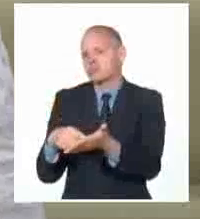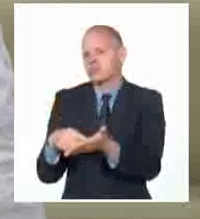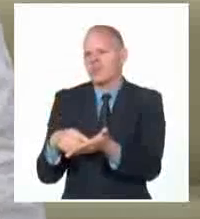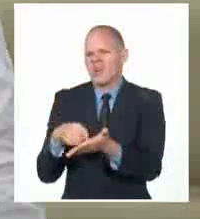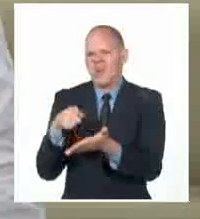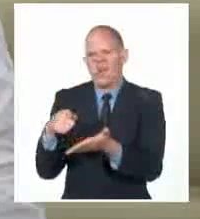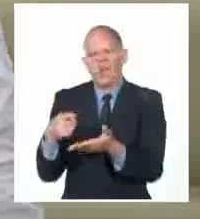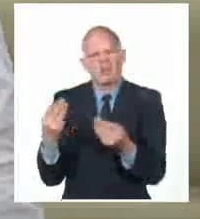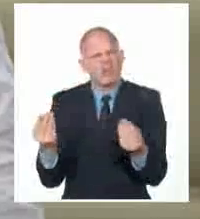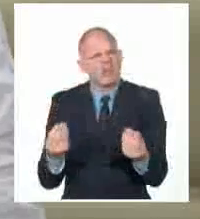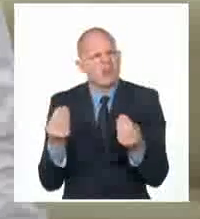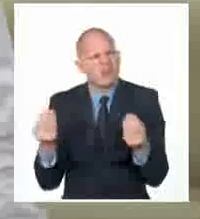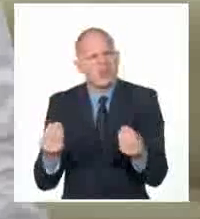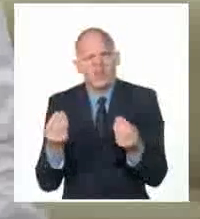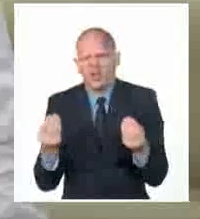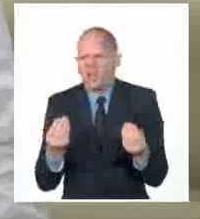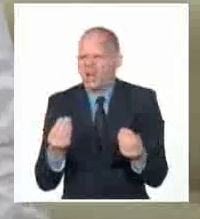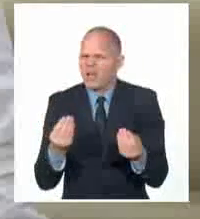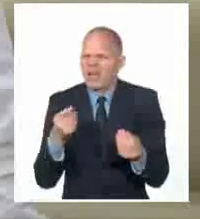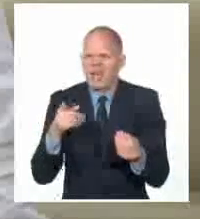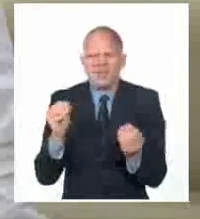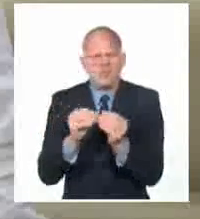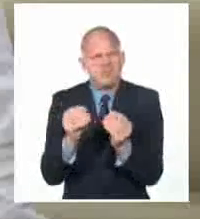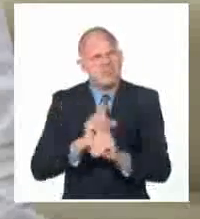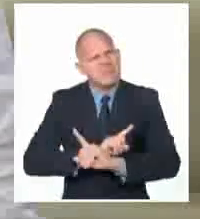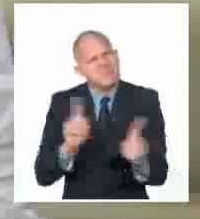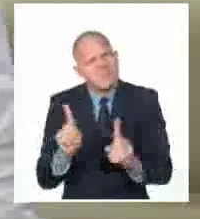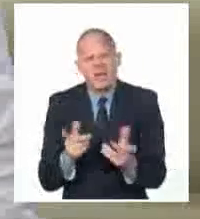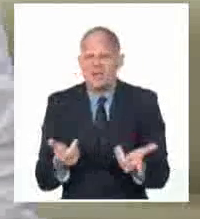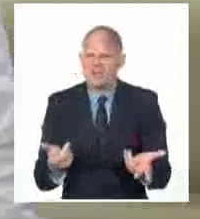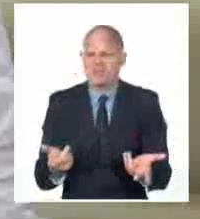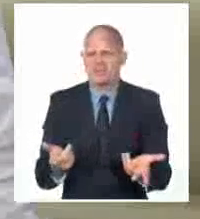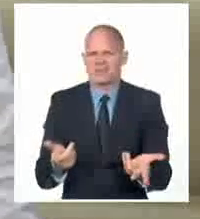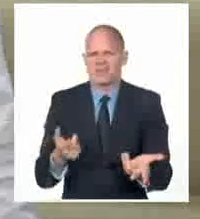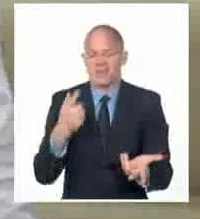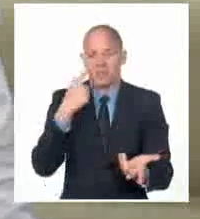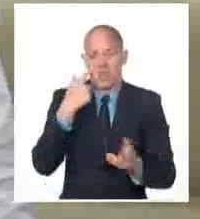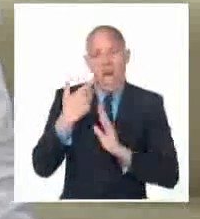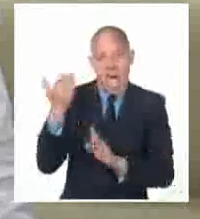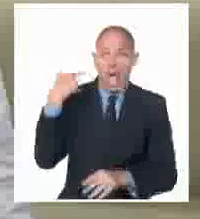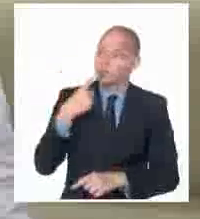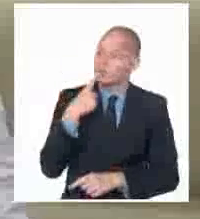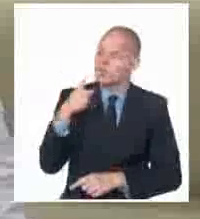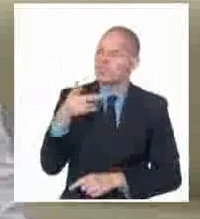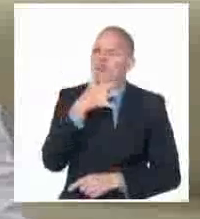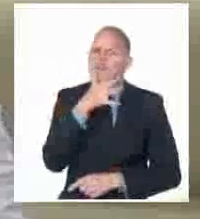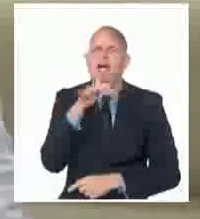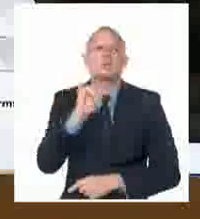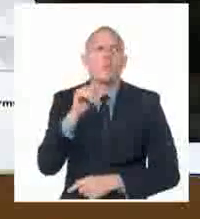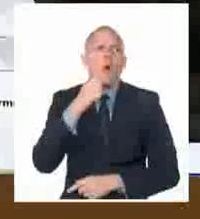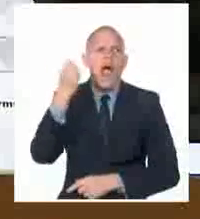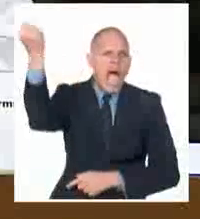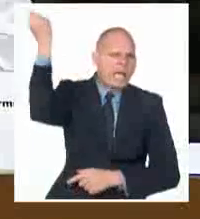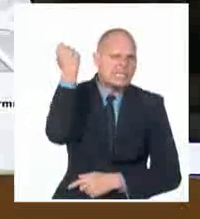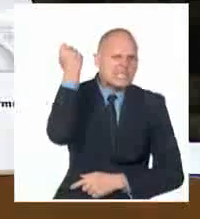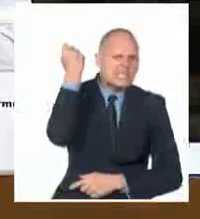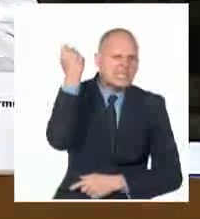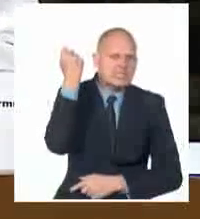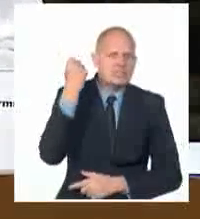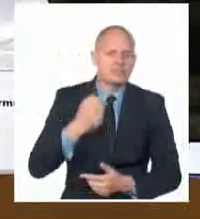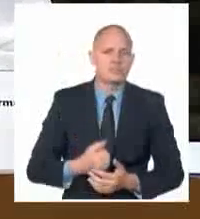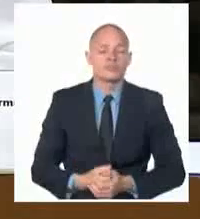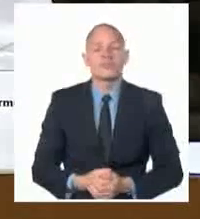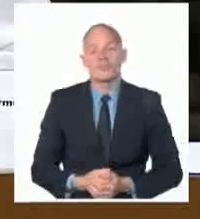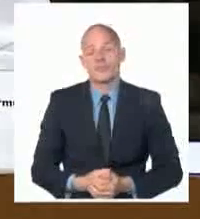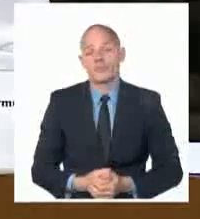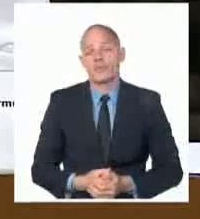injusticia diplomática profunda. En su momento lo llamé como la puñalada por la espalda. El presidente cubano reiteró